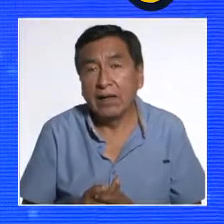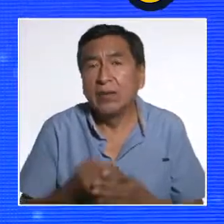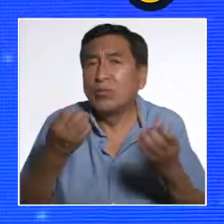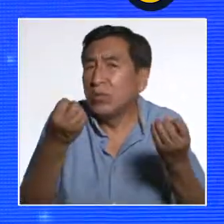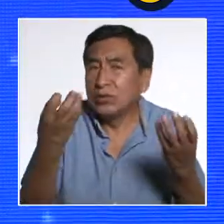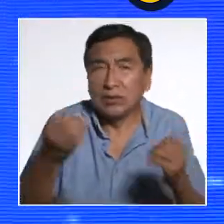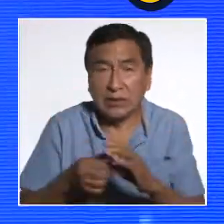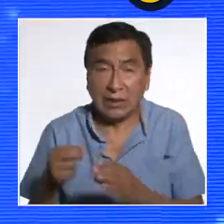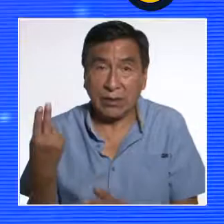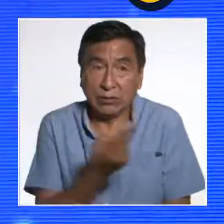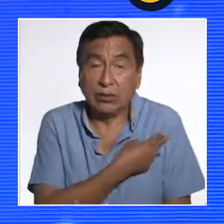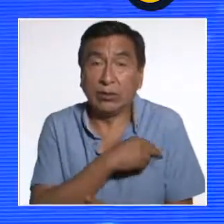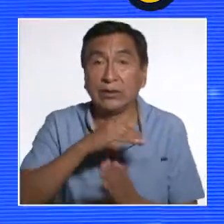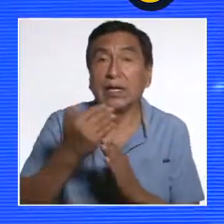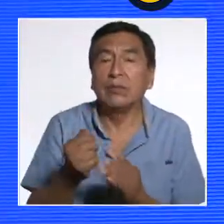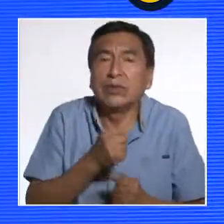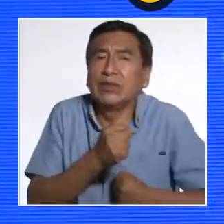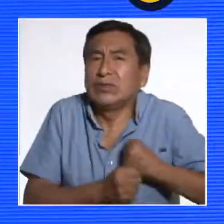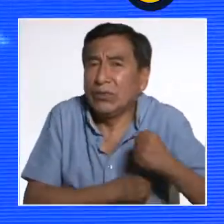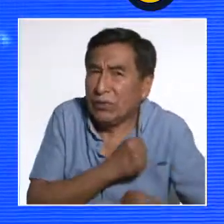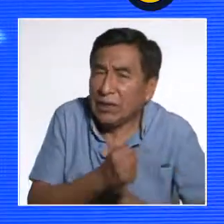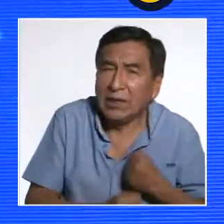muchos de nosotros hemos sufrido